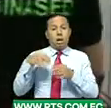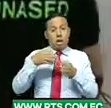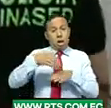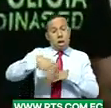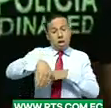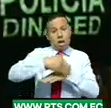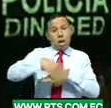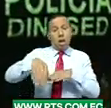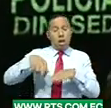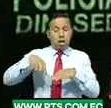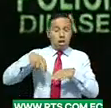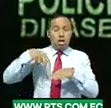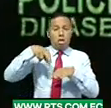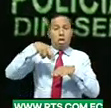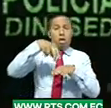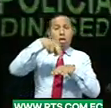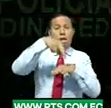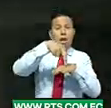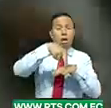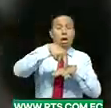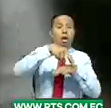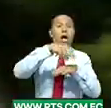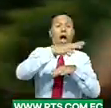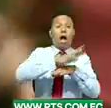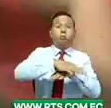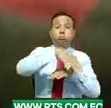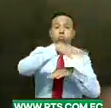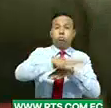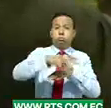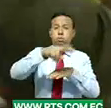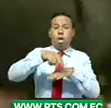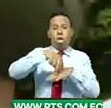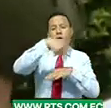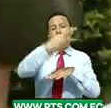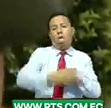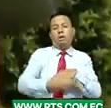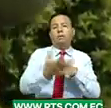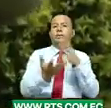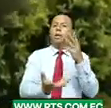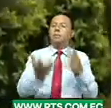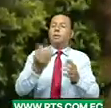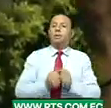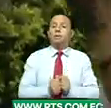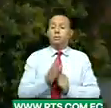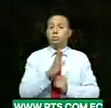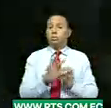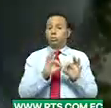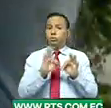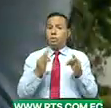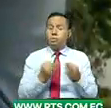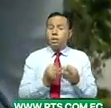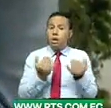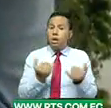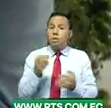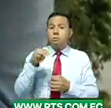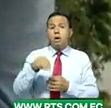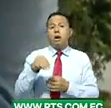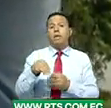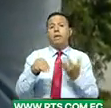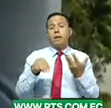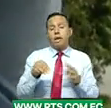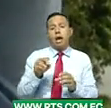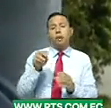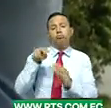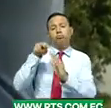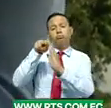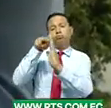caído en el río Daule. Entre tanto, los familiares de César Apupalo este martes le dieron el último adiós.